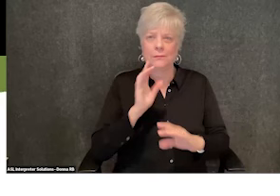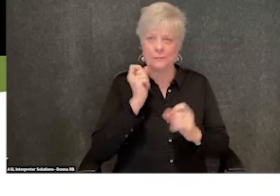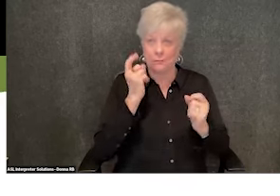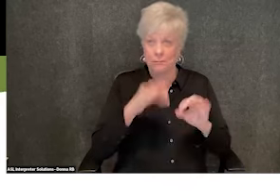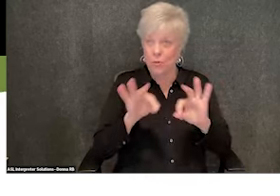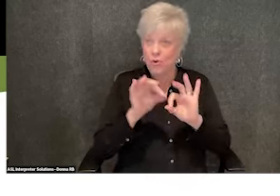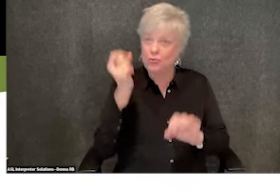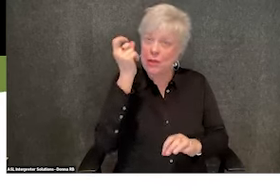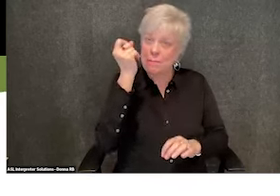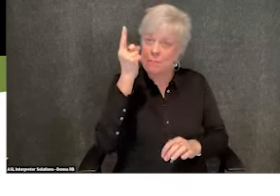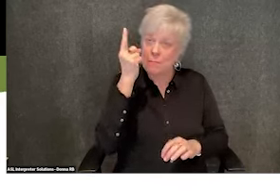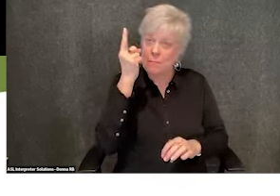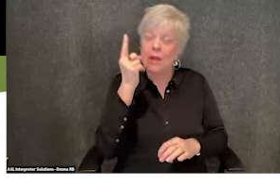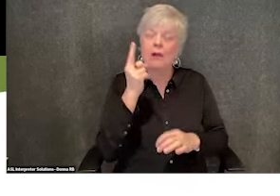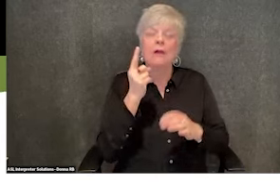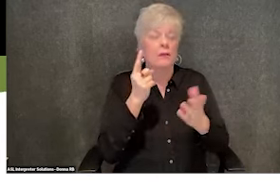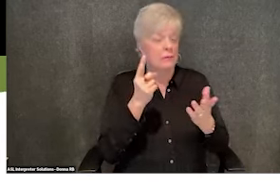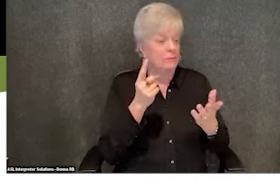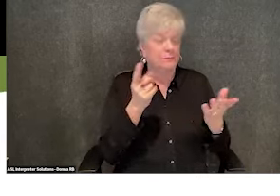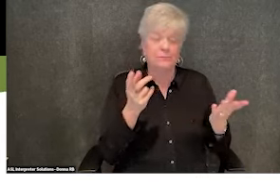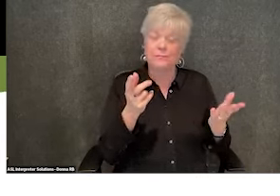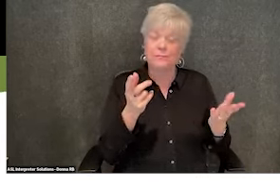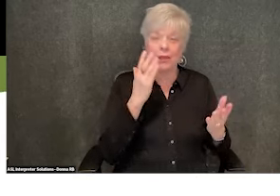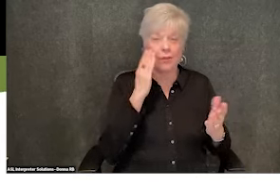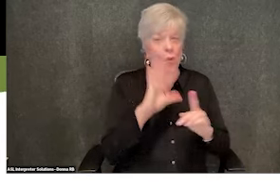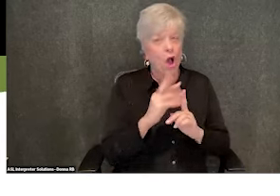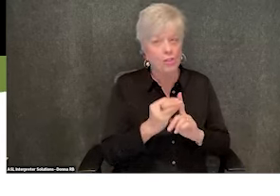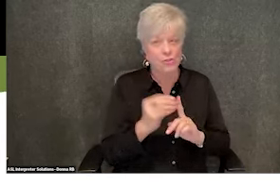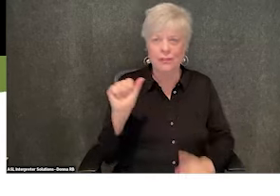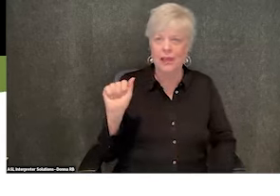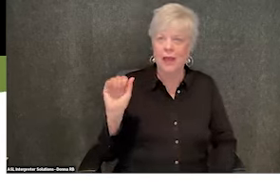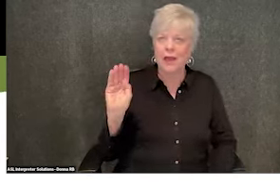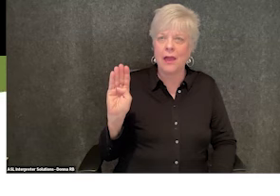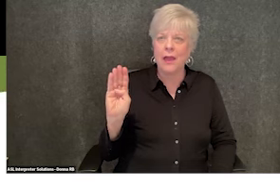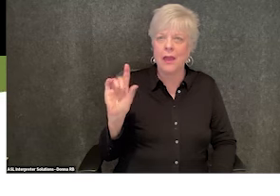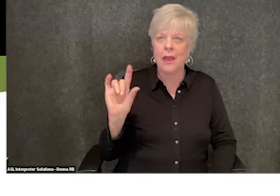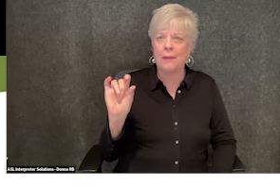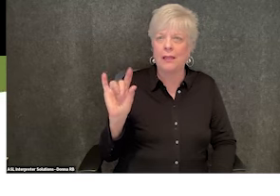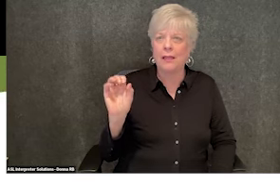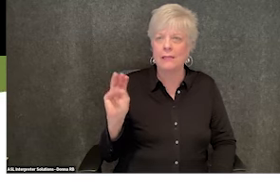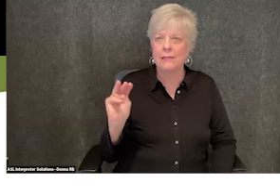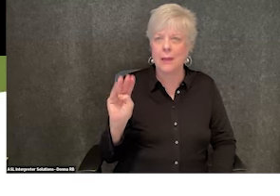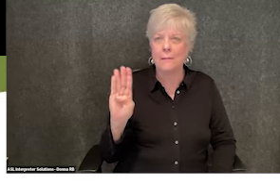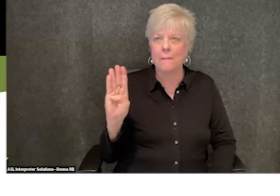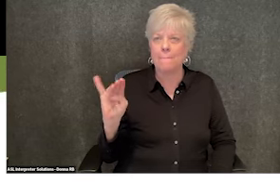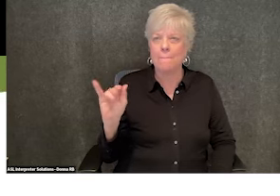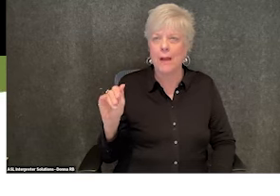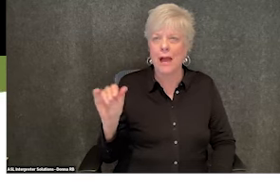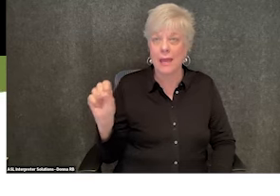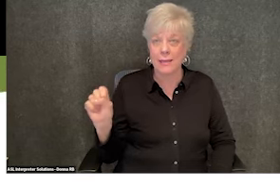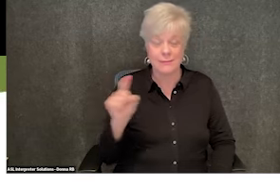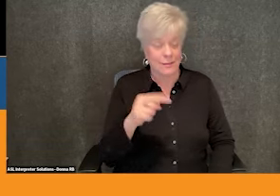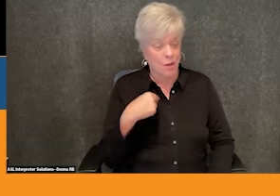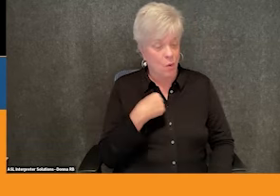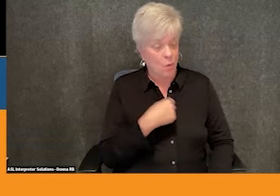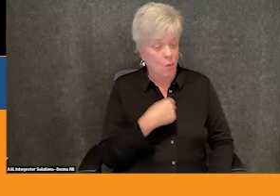esto contrario, a los derechos expresados específicamente por el individuo, el custodio debe tomarlo